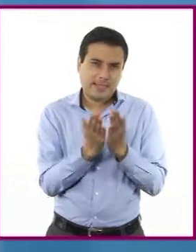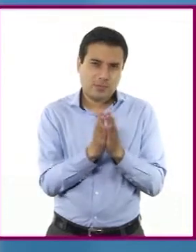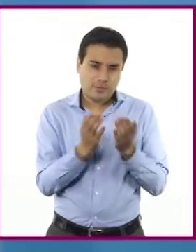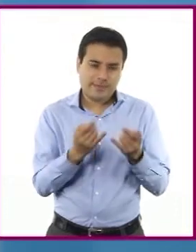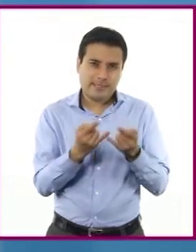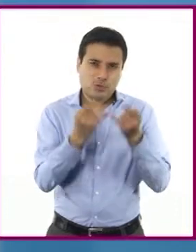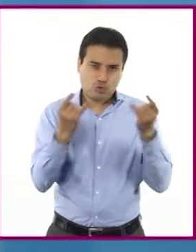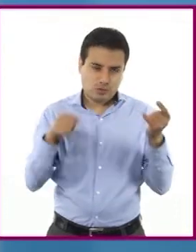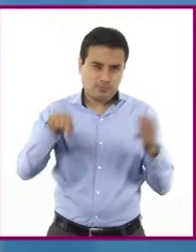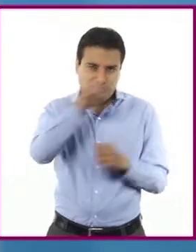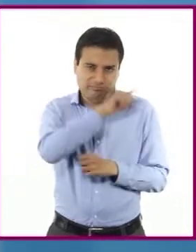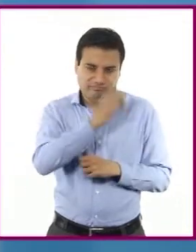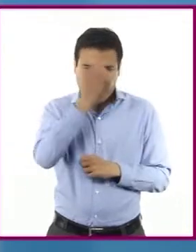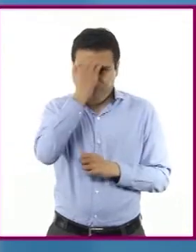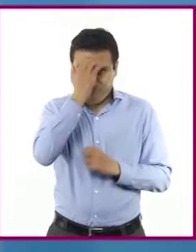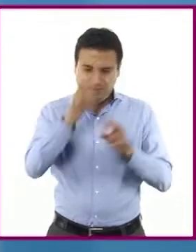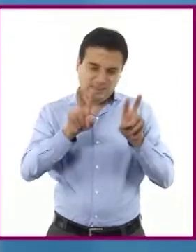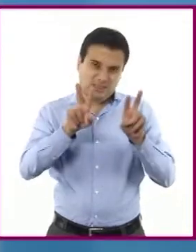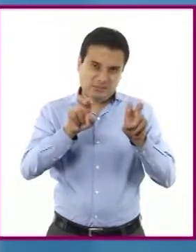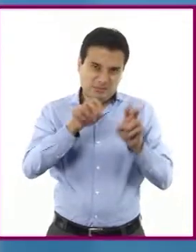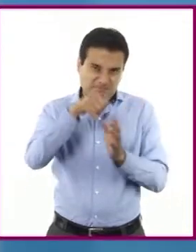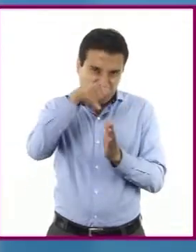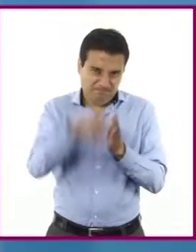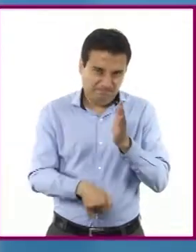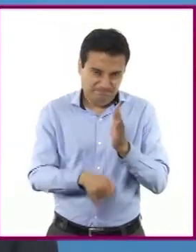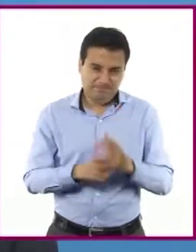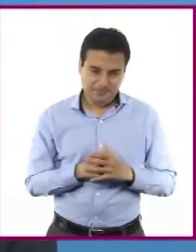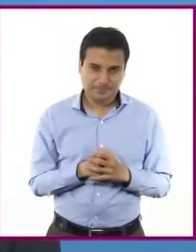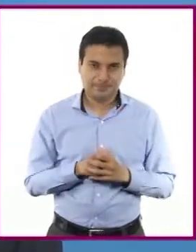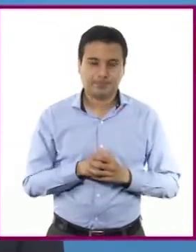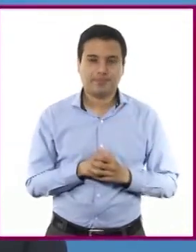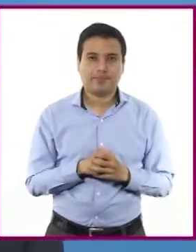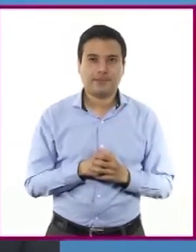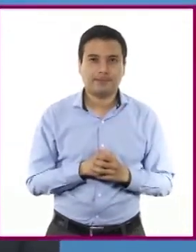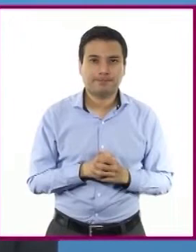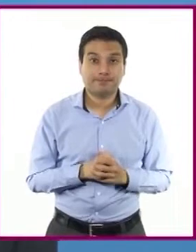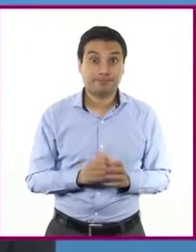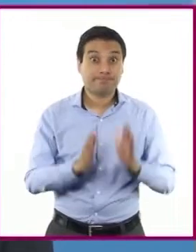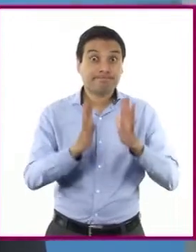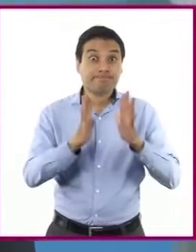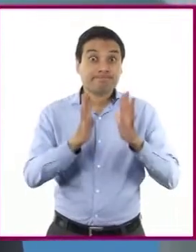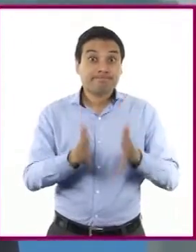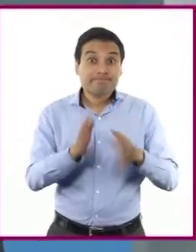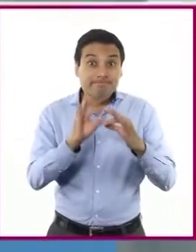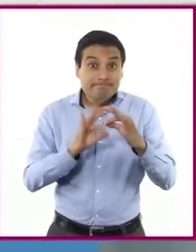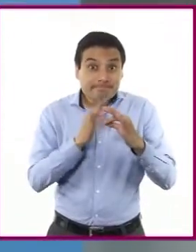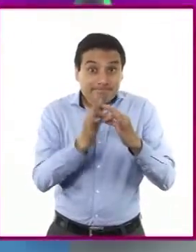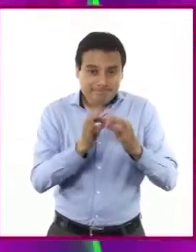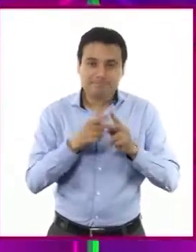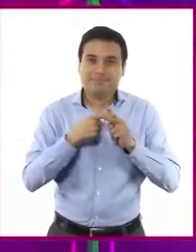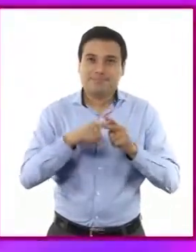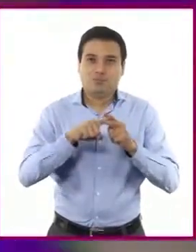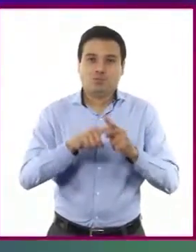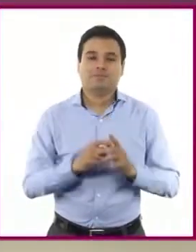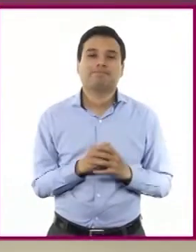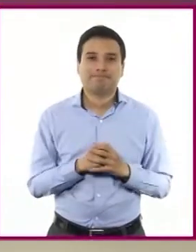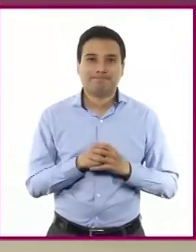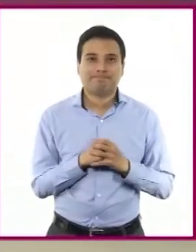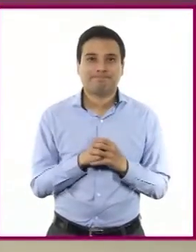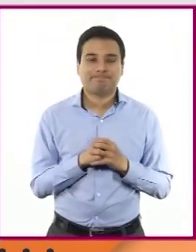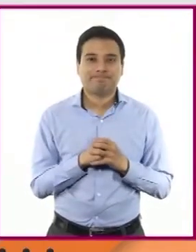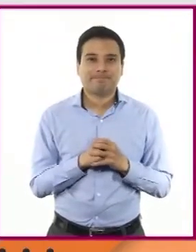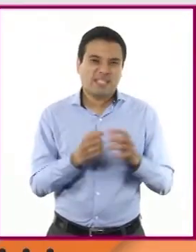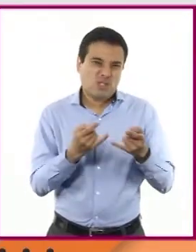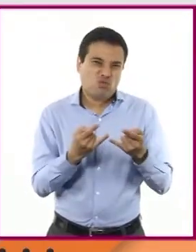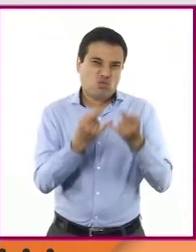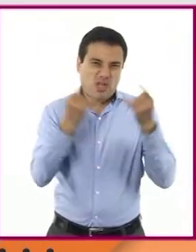para profundizar y ampliar sus conocimientos acerca del tema. ¿Están listas y listos? Comencemos. El